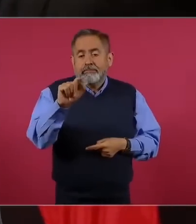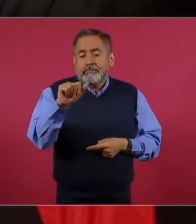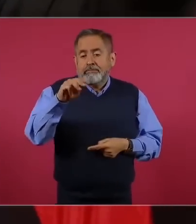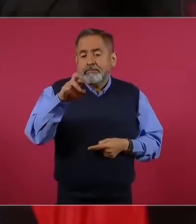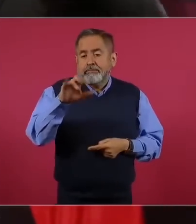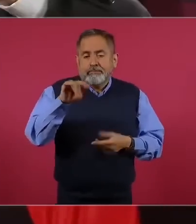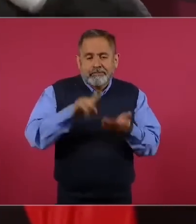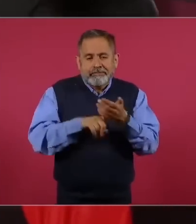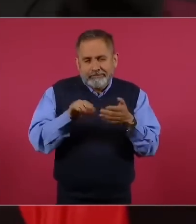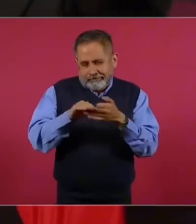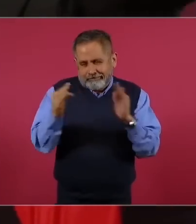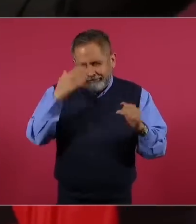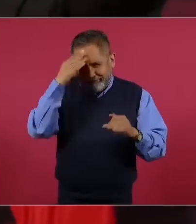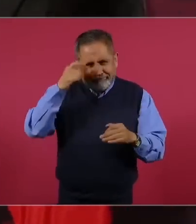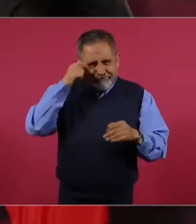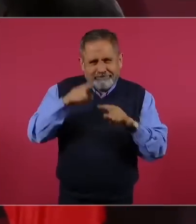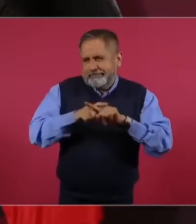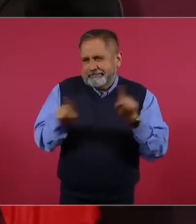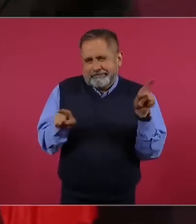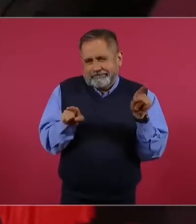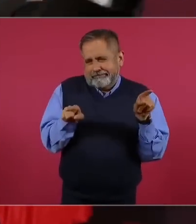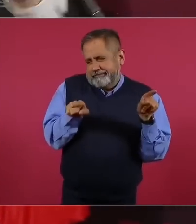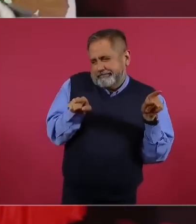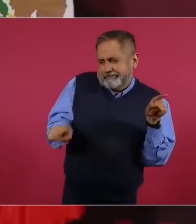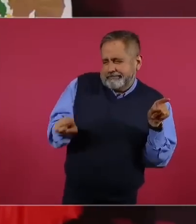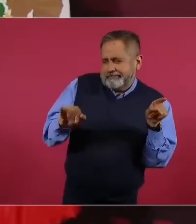saben las diferencias que hay